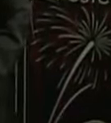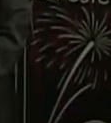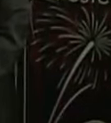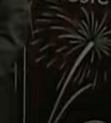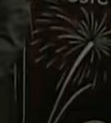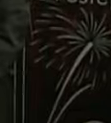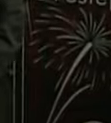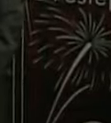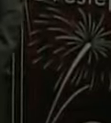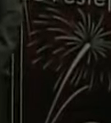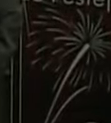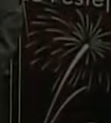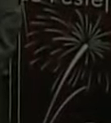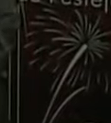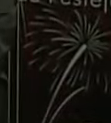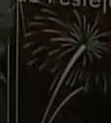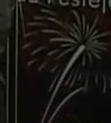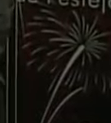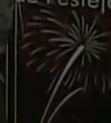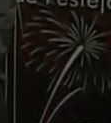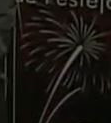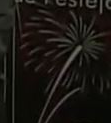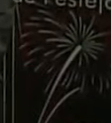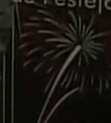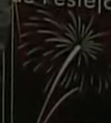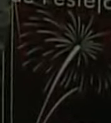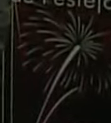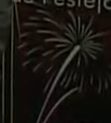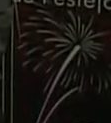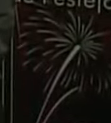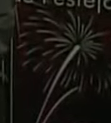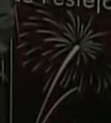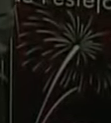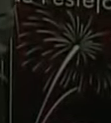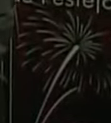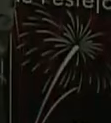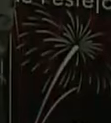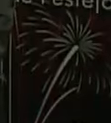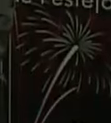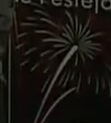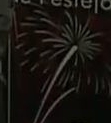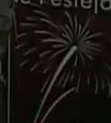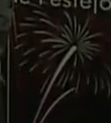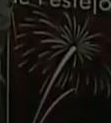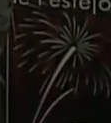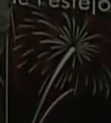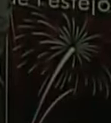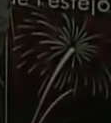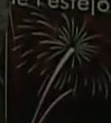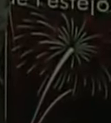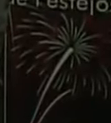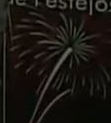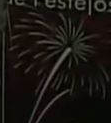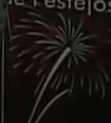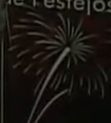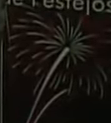la prohibida que no ha parado Víctor, el Dani, de cantar todas sus canciones, ¿eh? Me lo imagino, yo conozco la afición de Dani y doy fe por lo